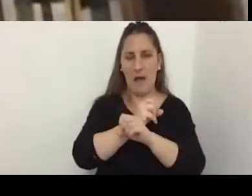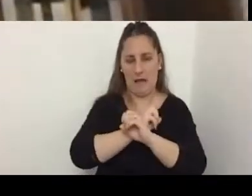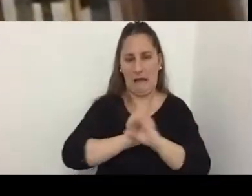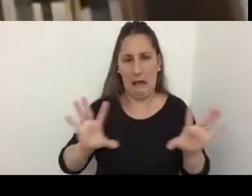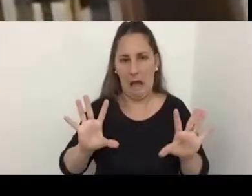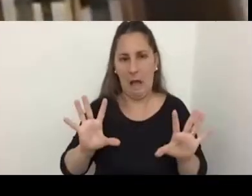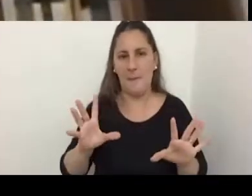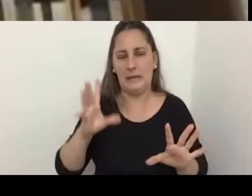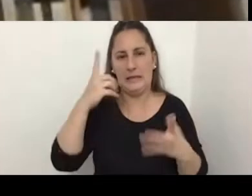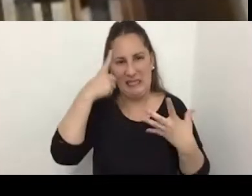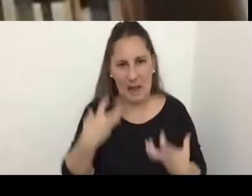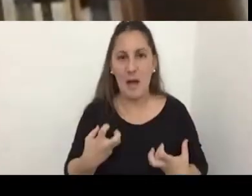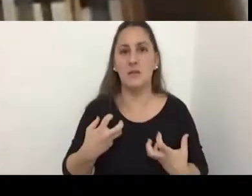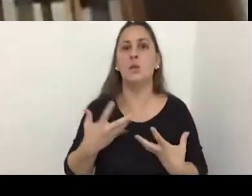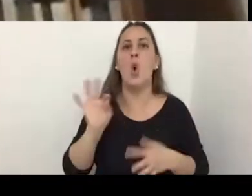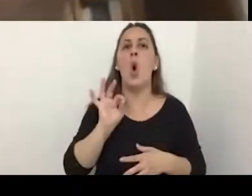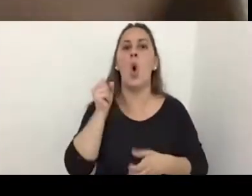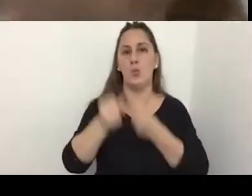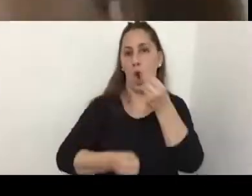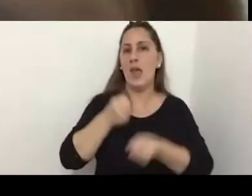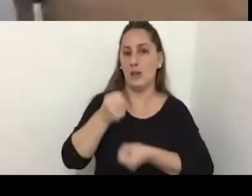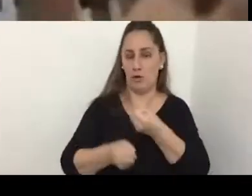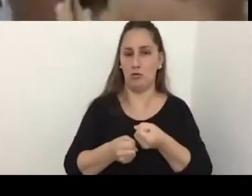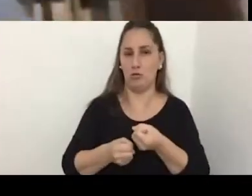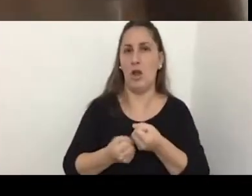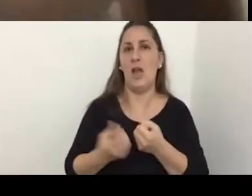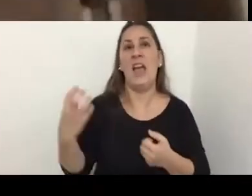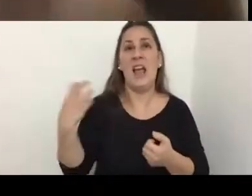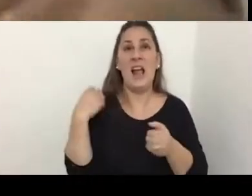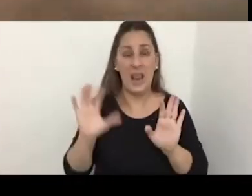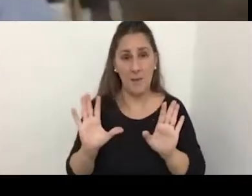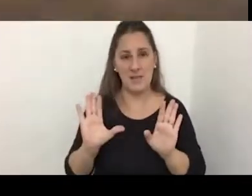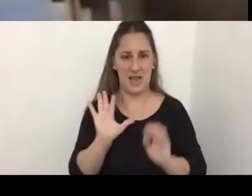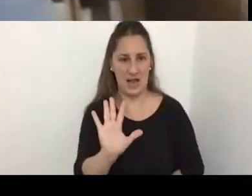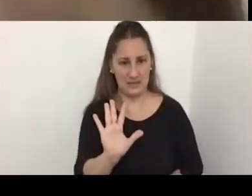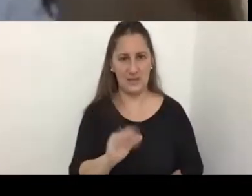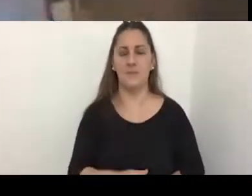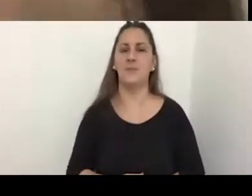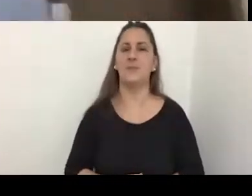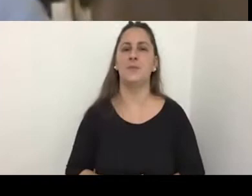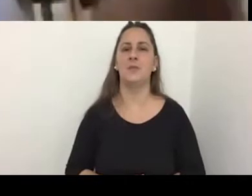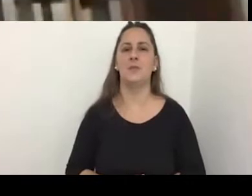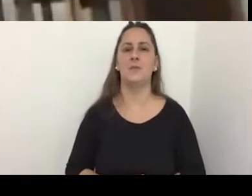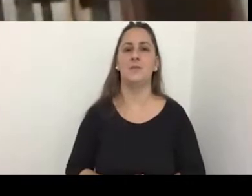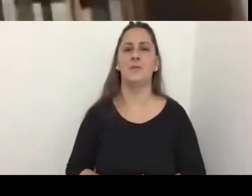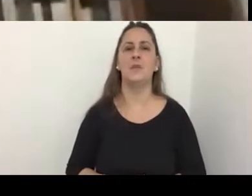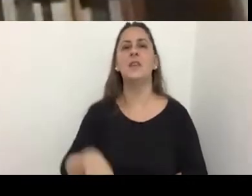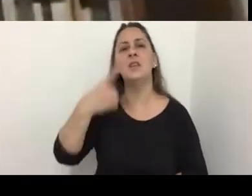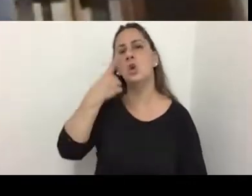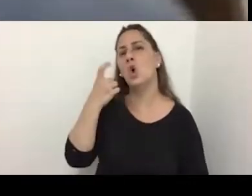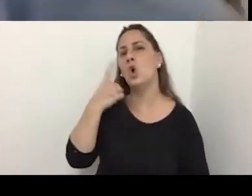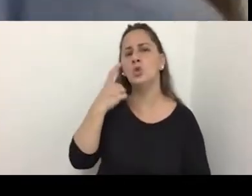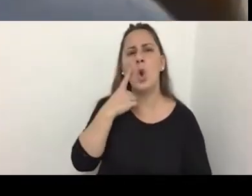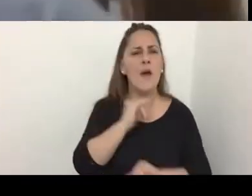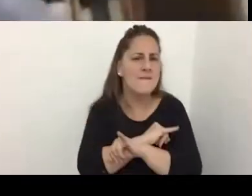veces pueden ser más violentos. En términos generales es esto. Digamos, y del monitoreo y relevamiento surge